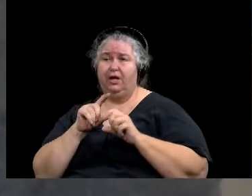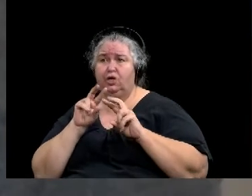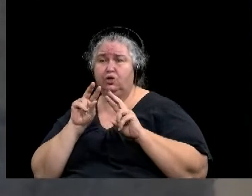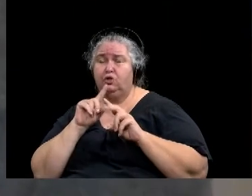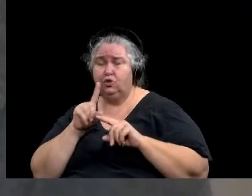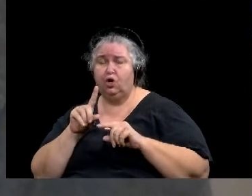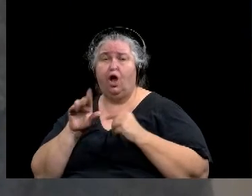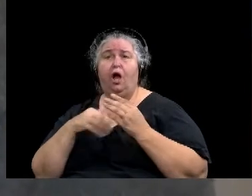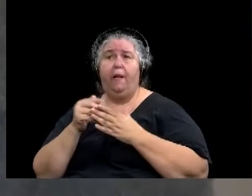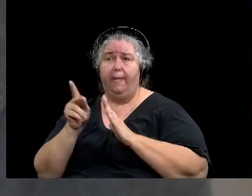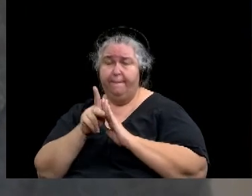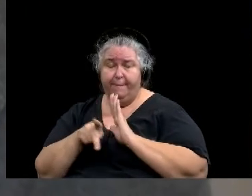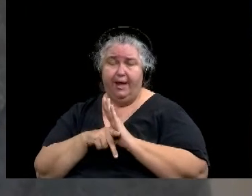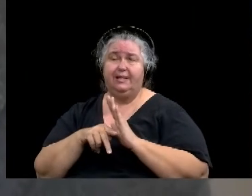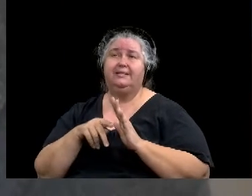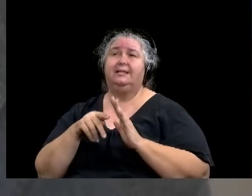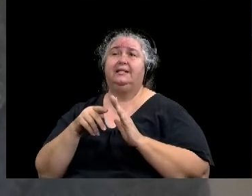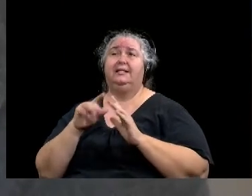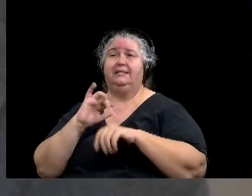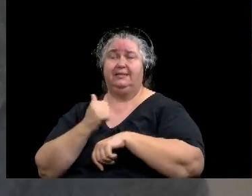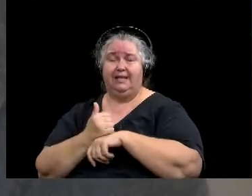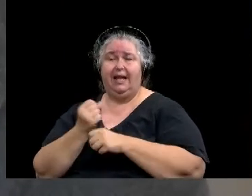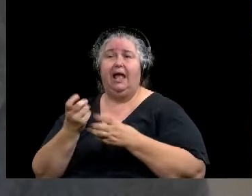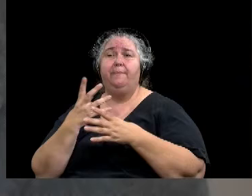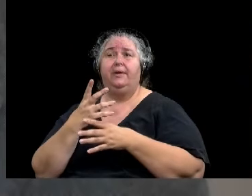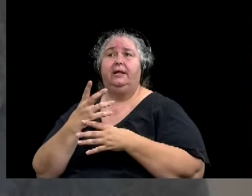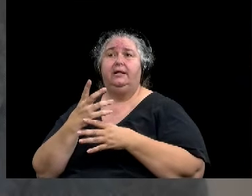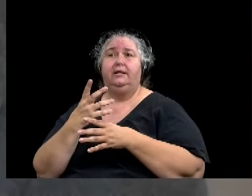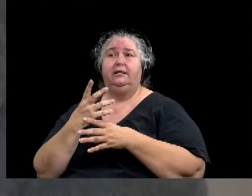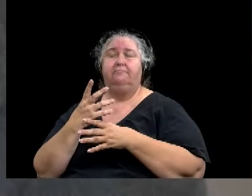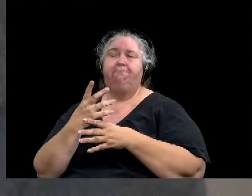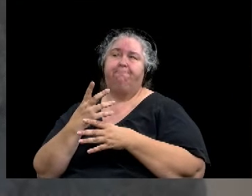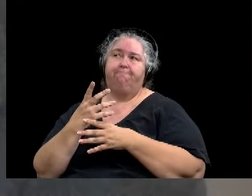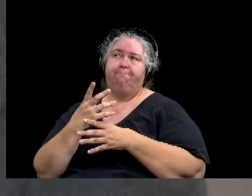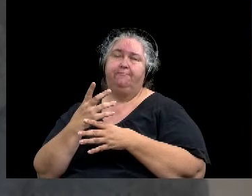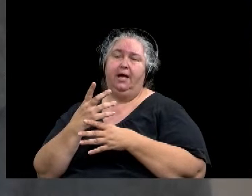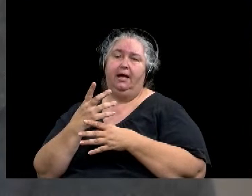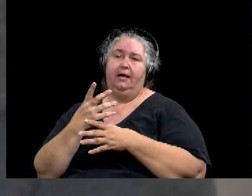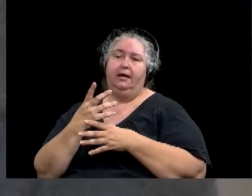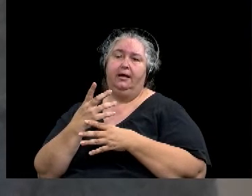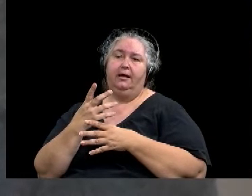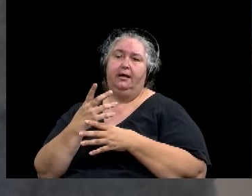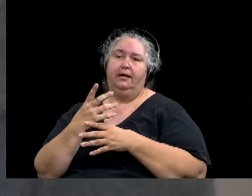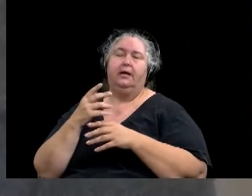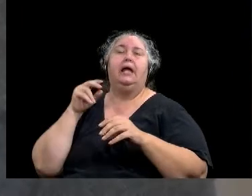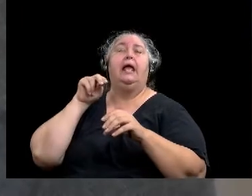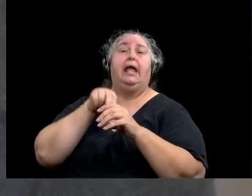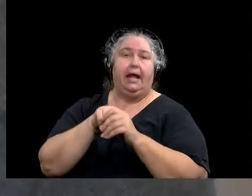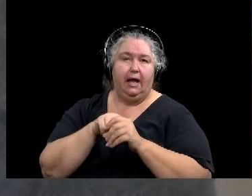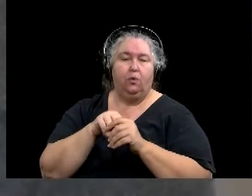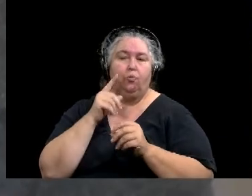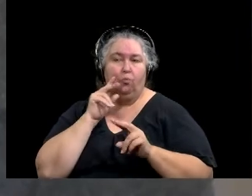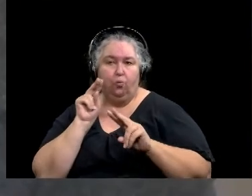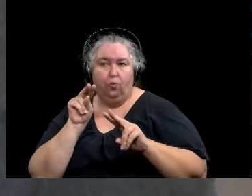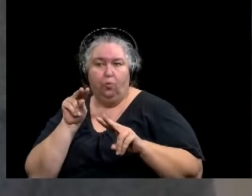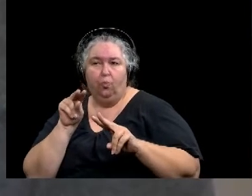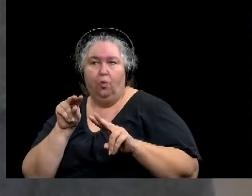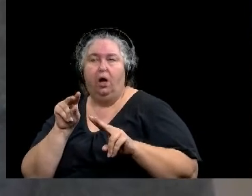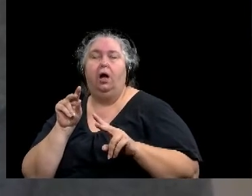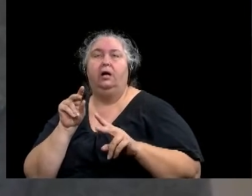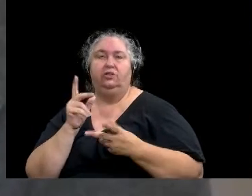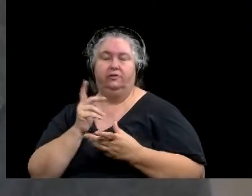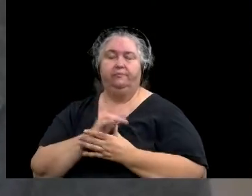tomar las medidas adecuadas que se deben de ser y están preparadas por si hay algo más